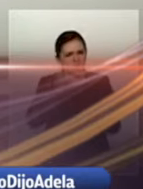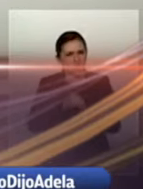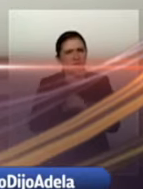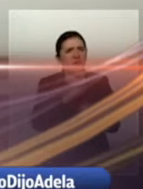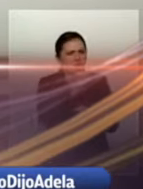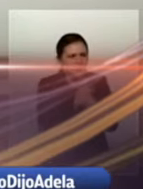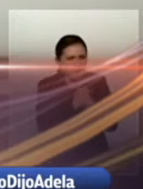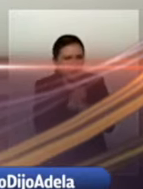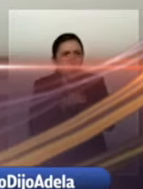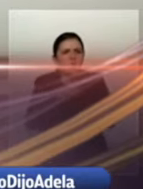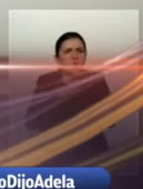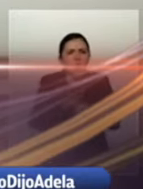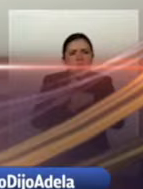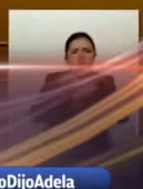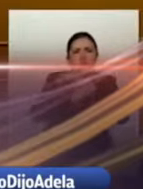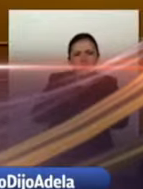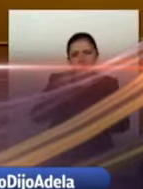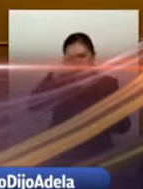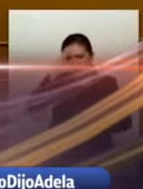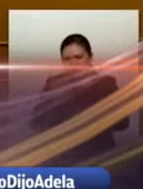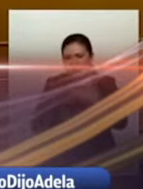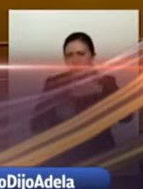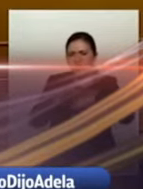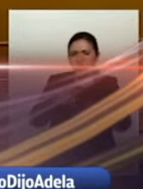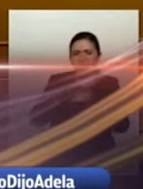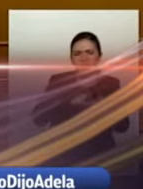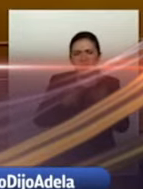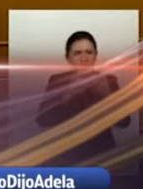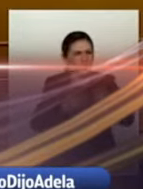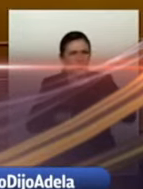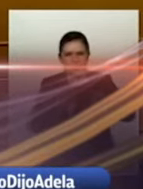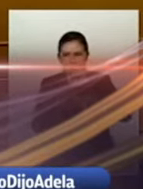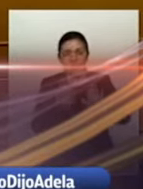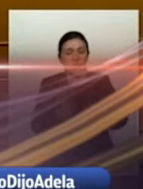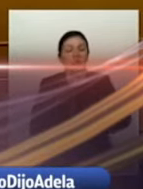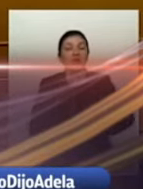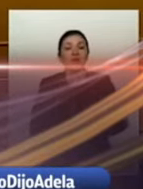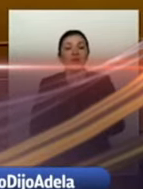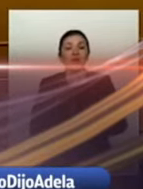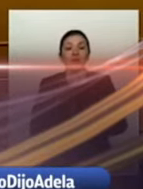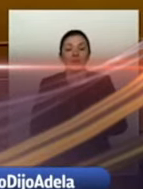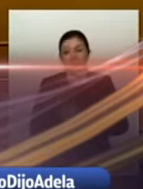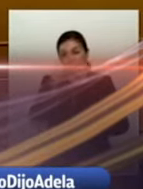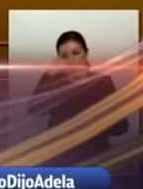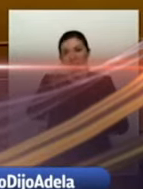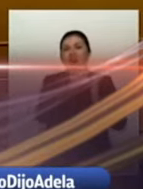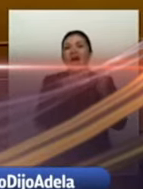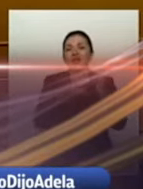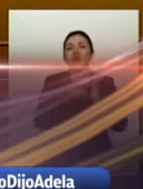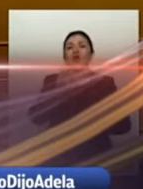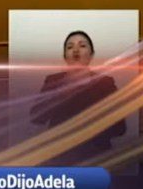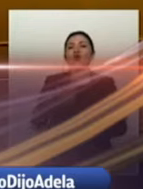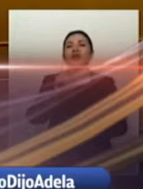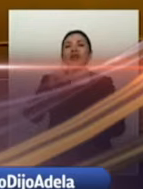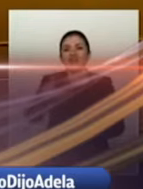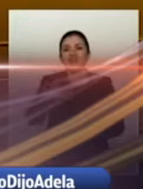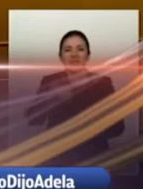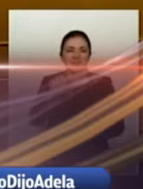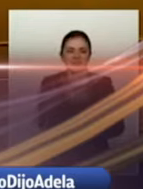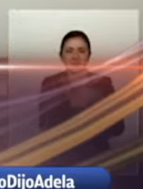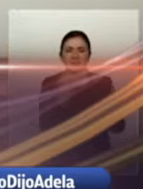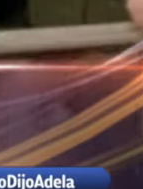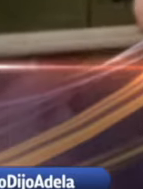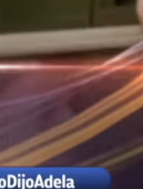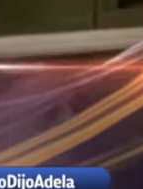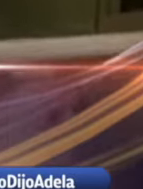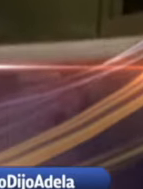vista, estuvieron 8 de 11 ministros. Según yo era 9, pero dice Saldívar que Juan Silva Mesa apoyó su